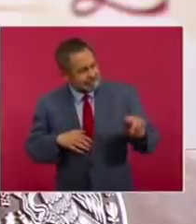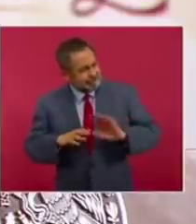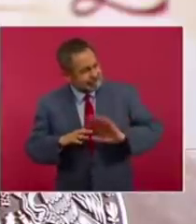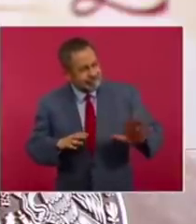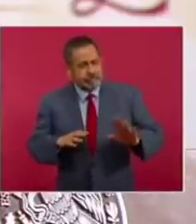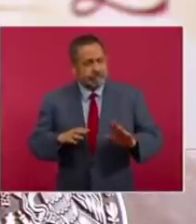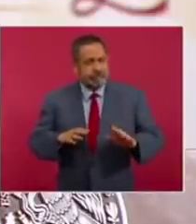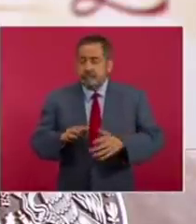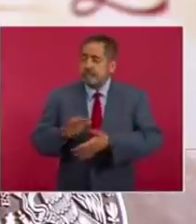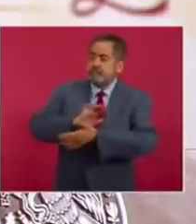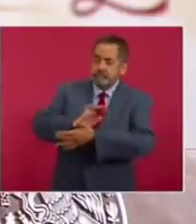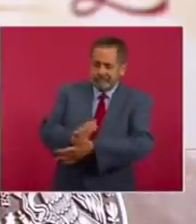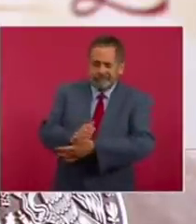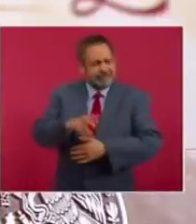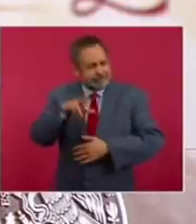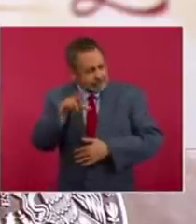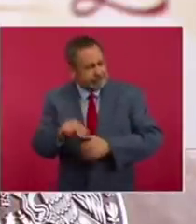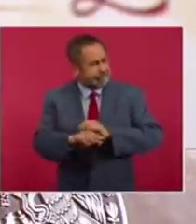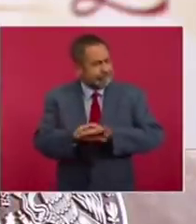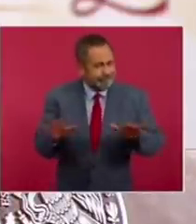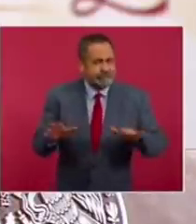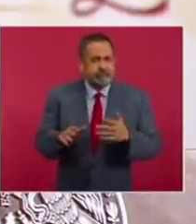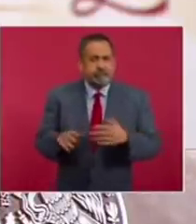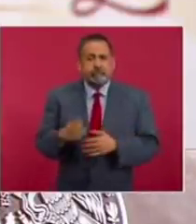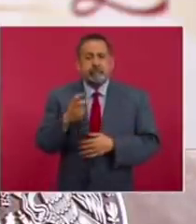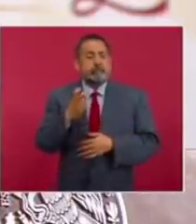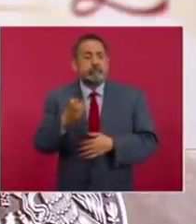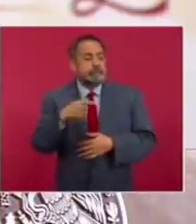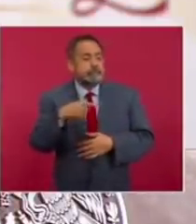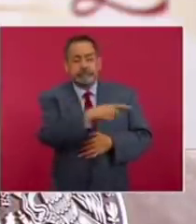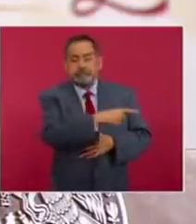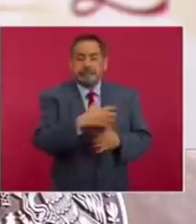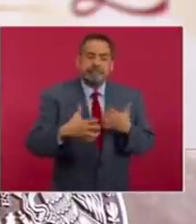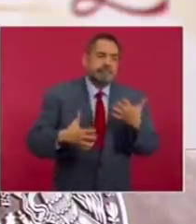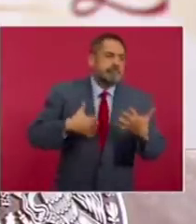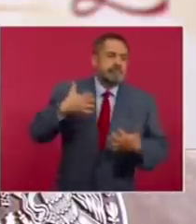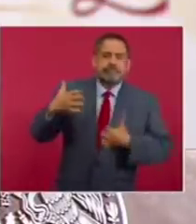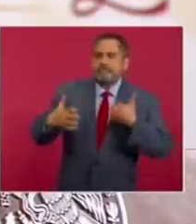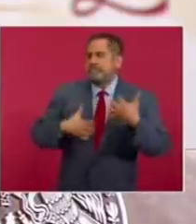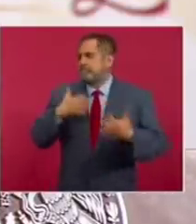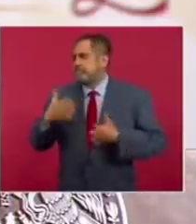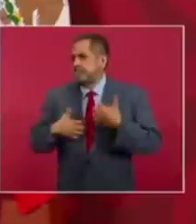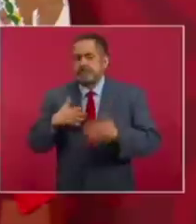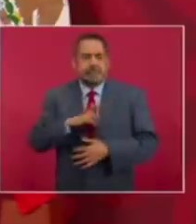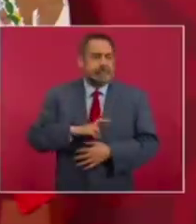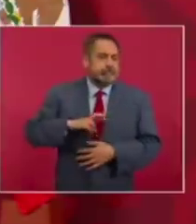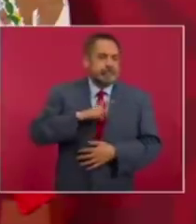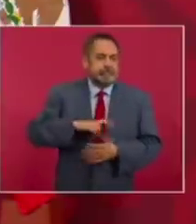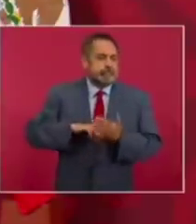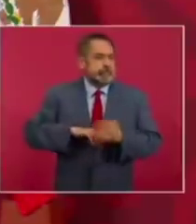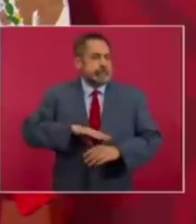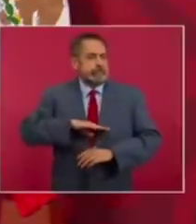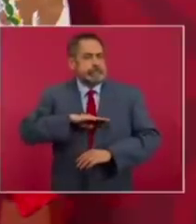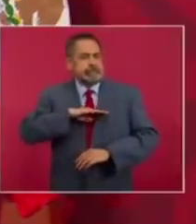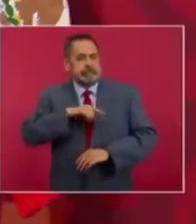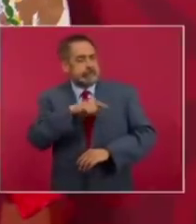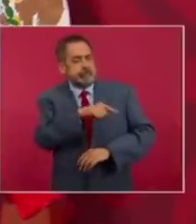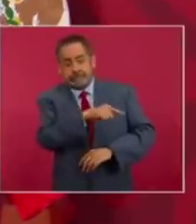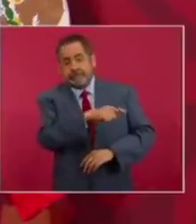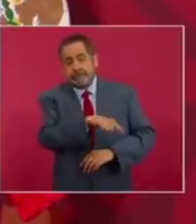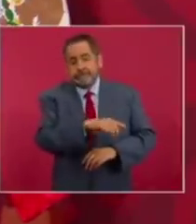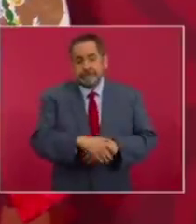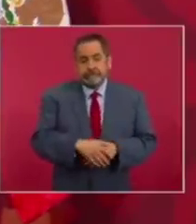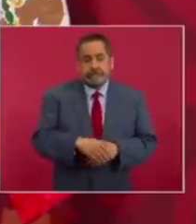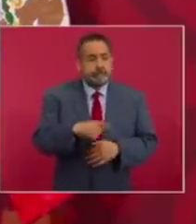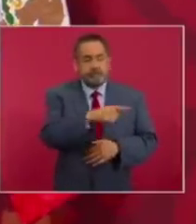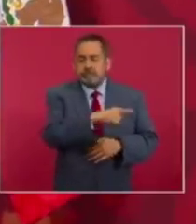que no haya discriminación, pues eso despierta pues una reacción De ahí viene lo